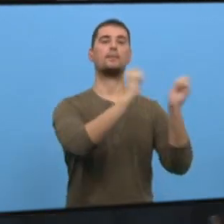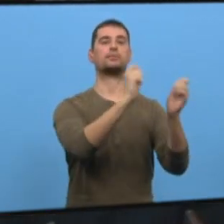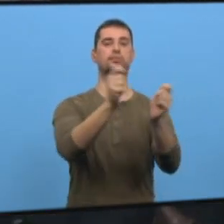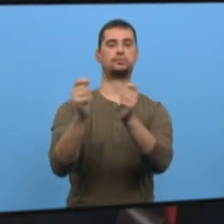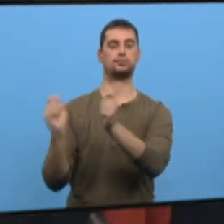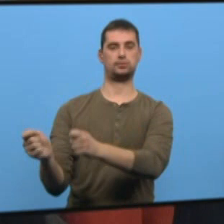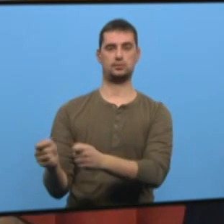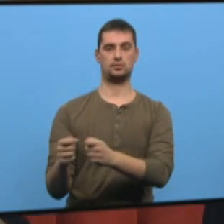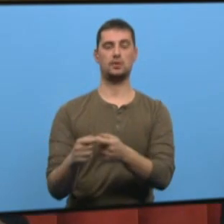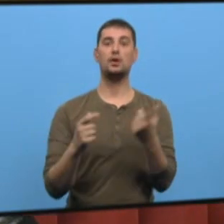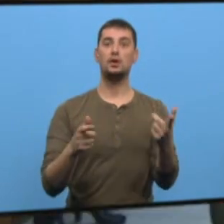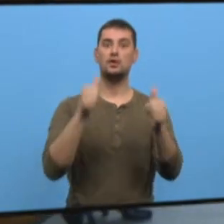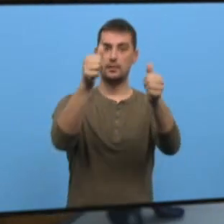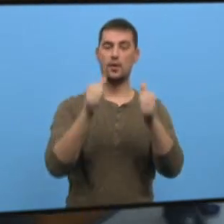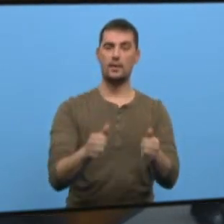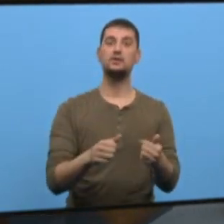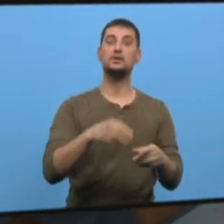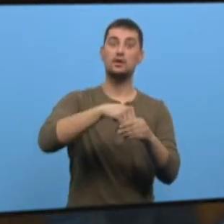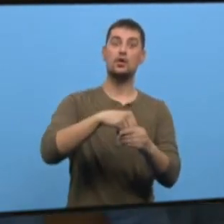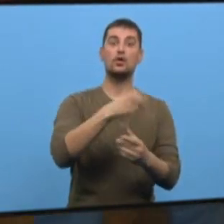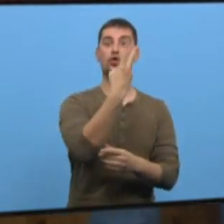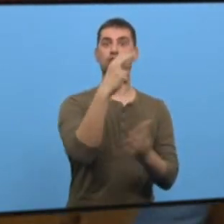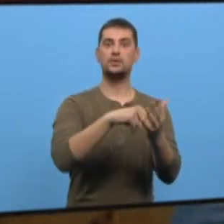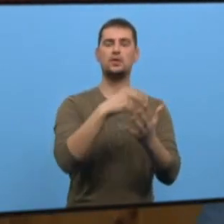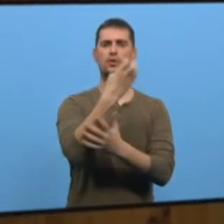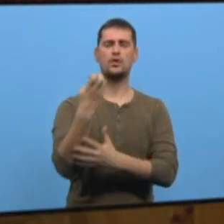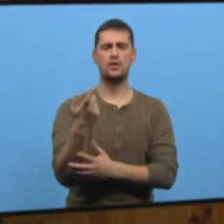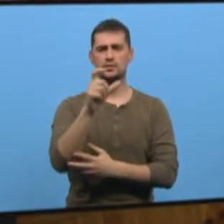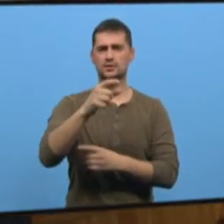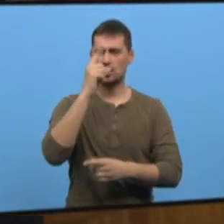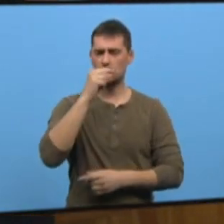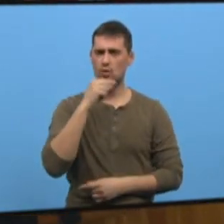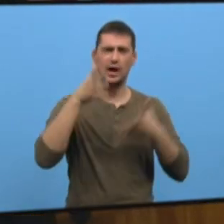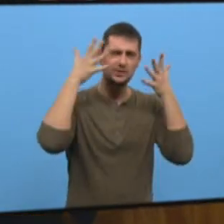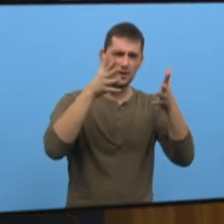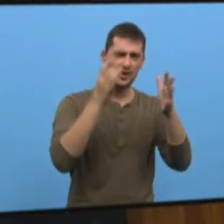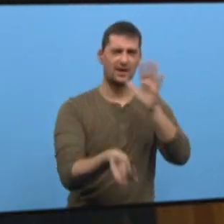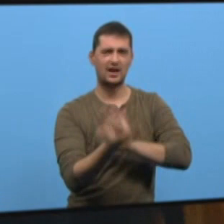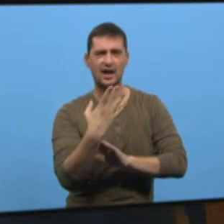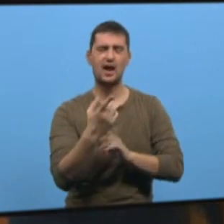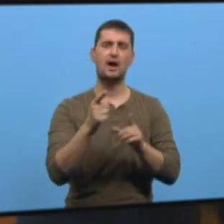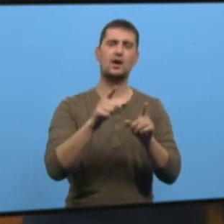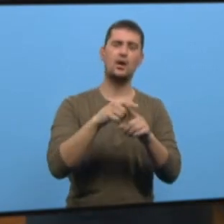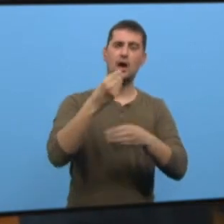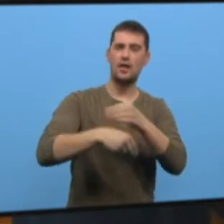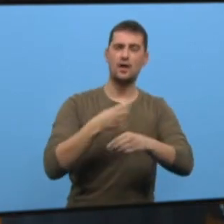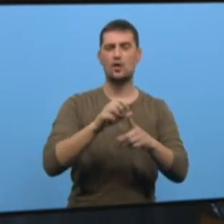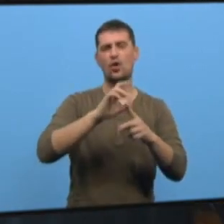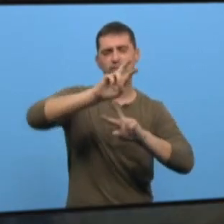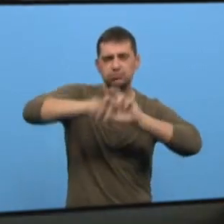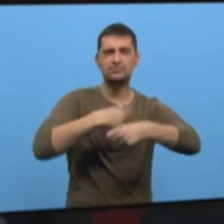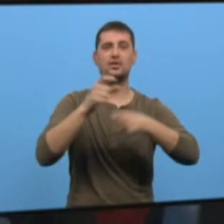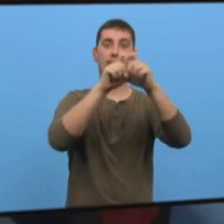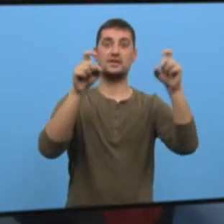forman parte dos 1400 lucenses que recibir formación gratu e asesoro para crear e diversificar reconter